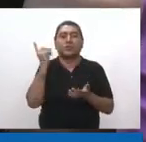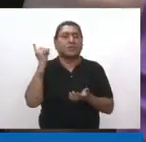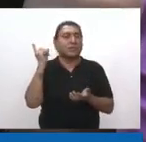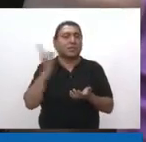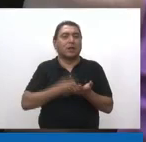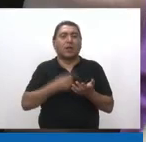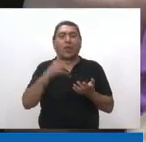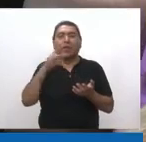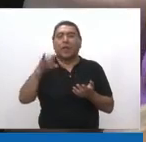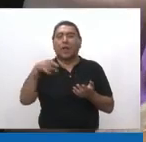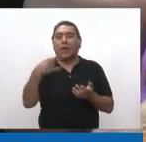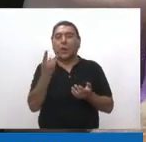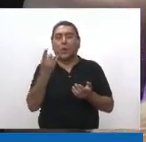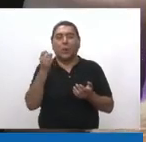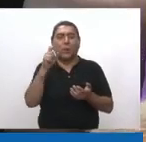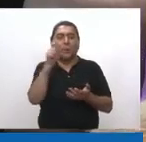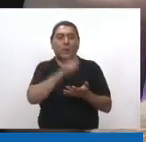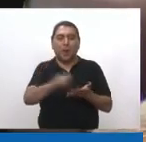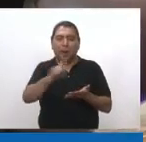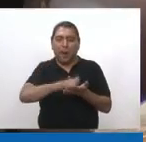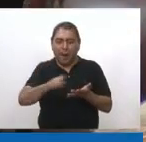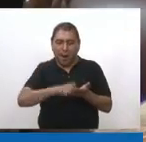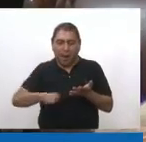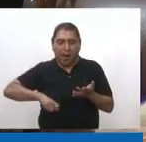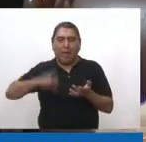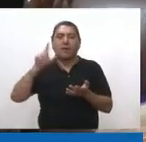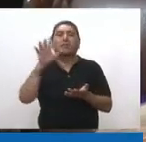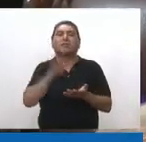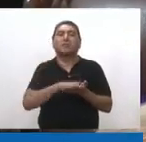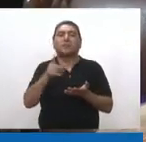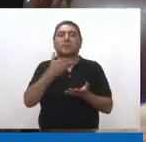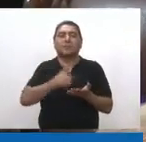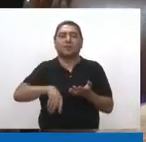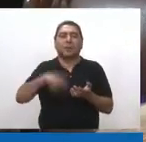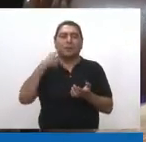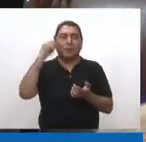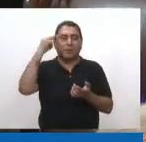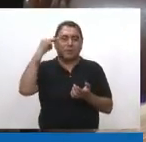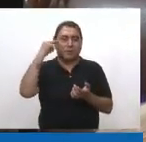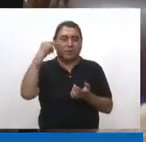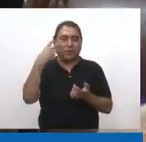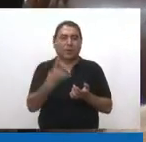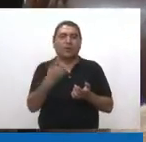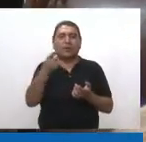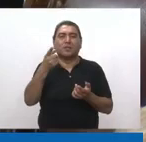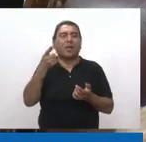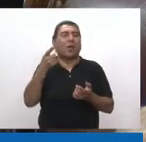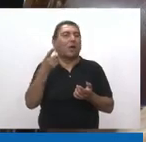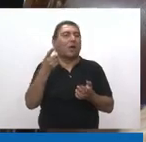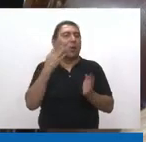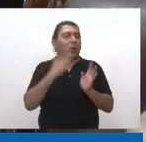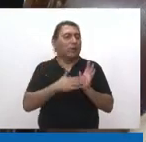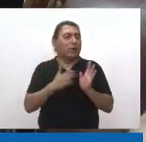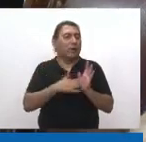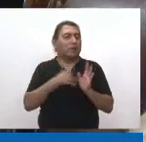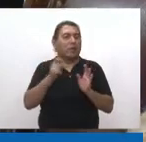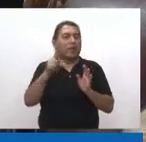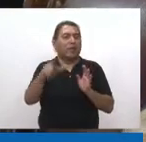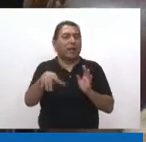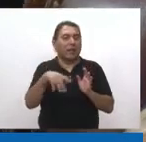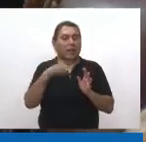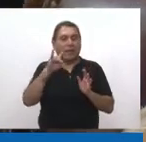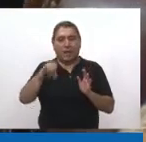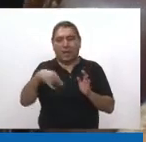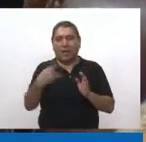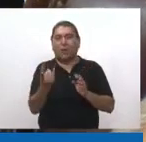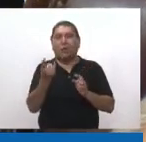por parte del presidente, que desde el 94, con esta justificación de la constitucionalización del decreto de necesidad de